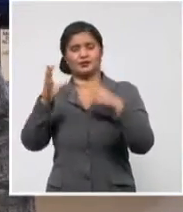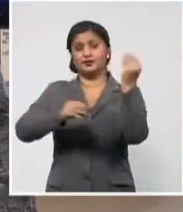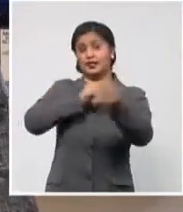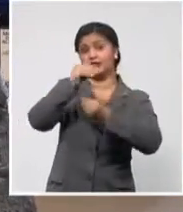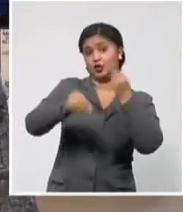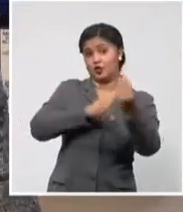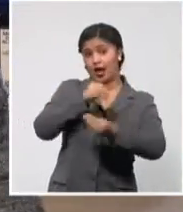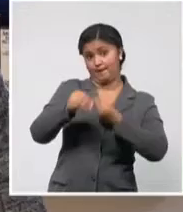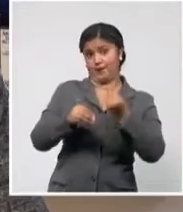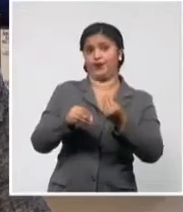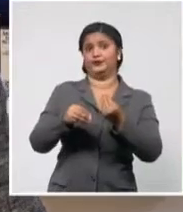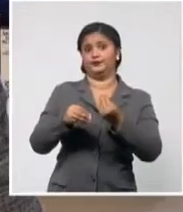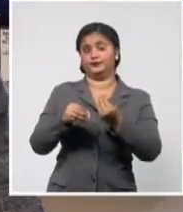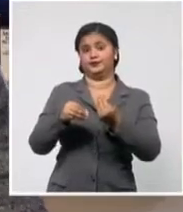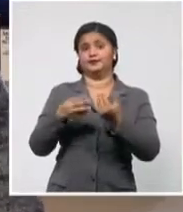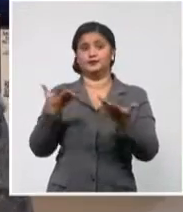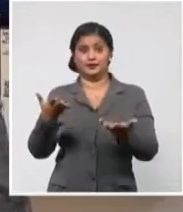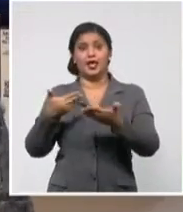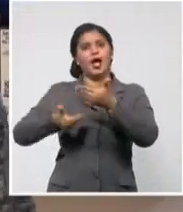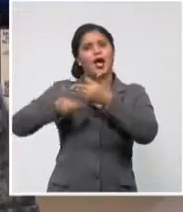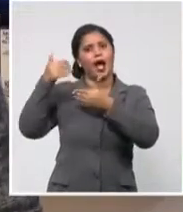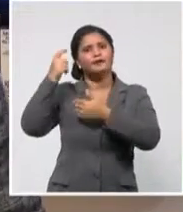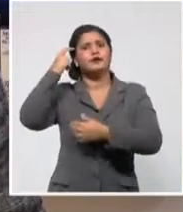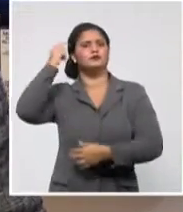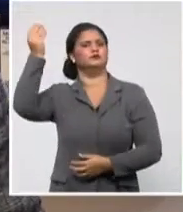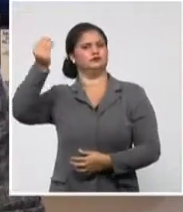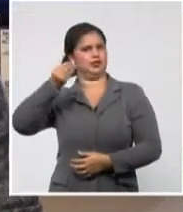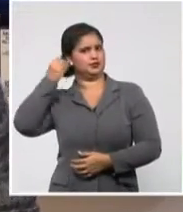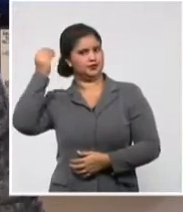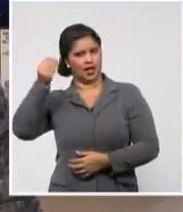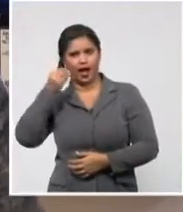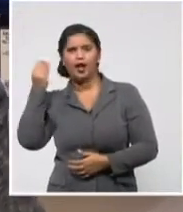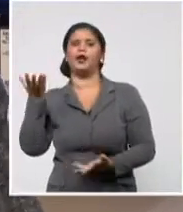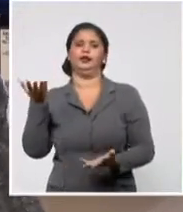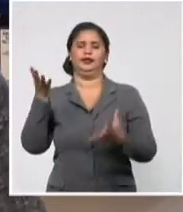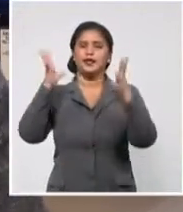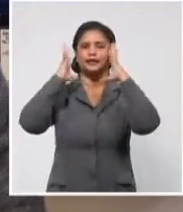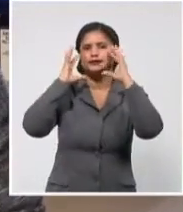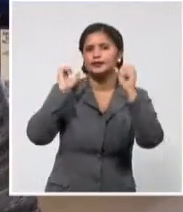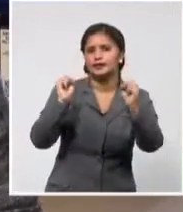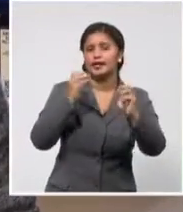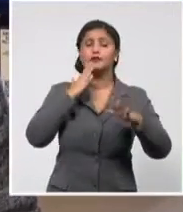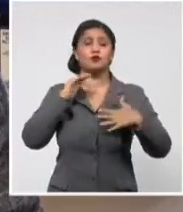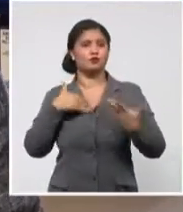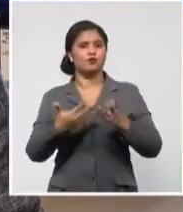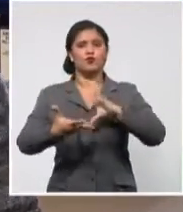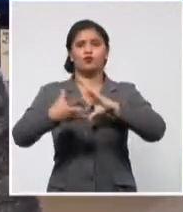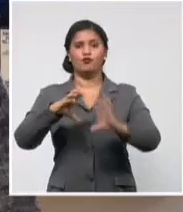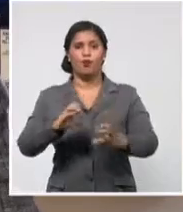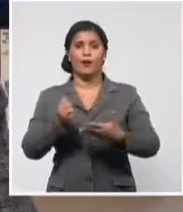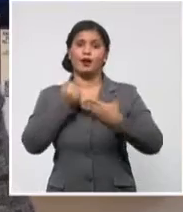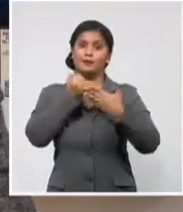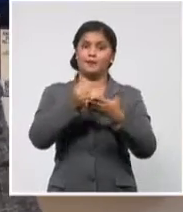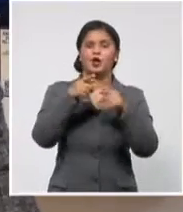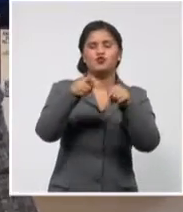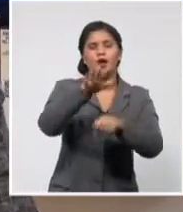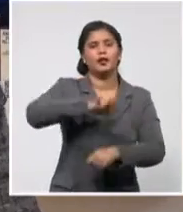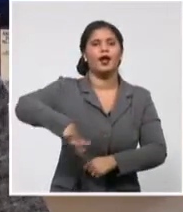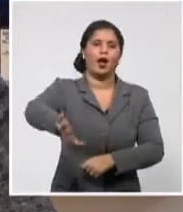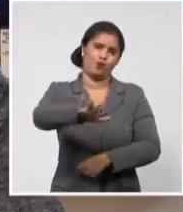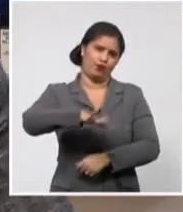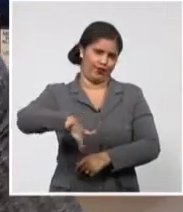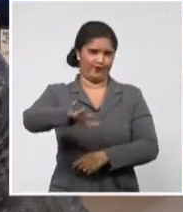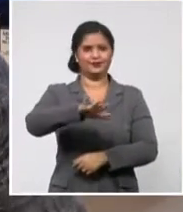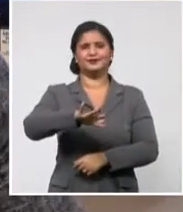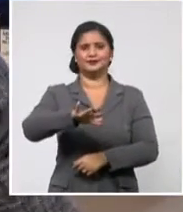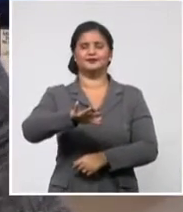implementando, algo que no siempre pasó en esos gobiernos progresistas que llegaron a inicios del siglo XXI. Ese es, vamos a